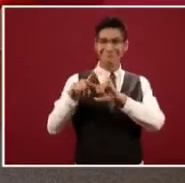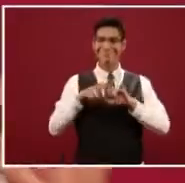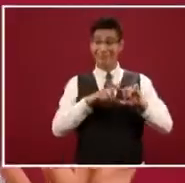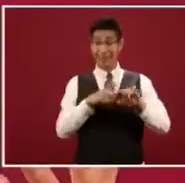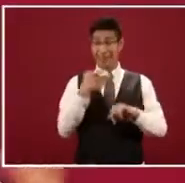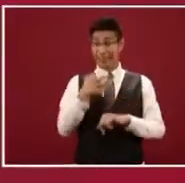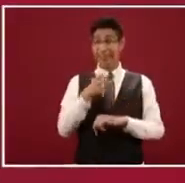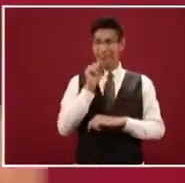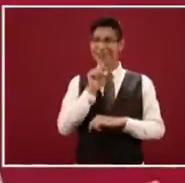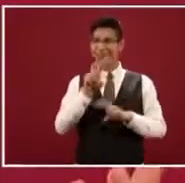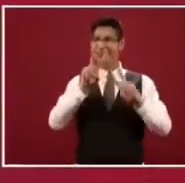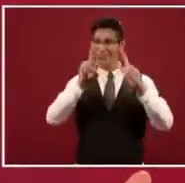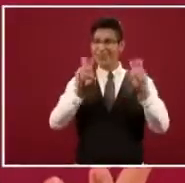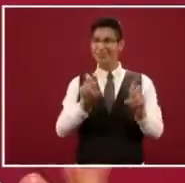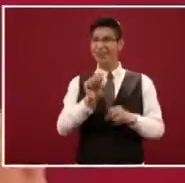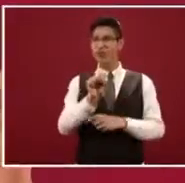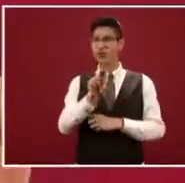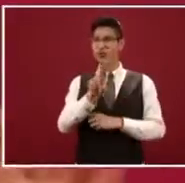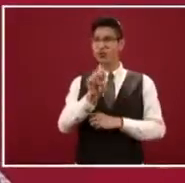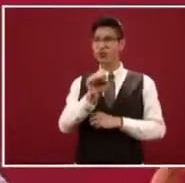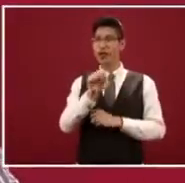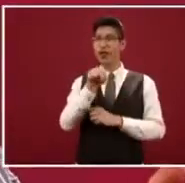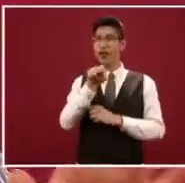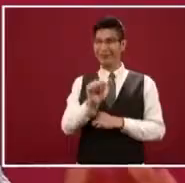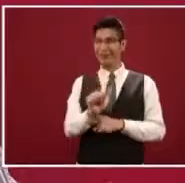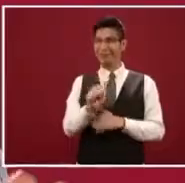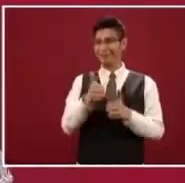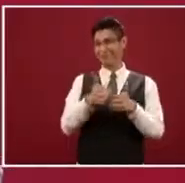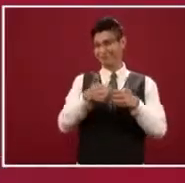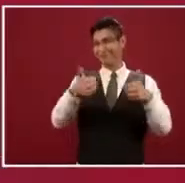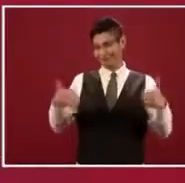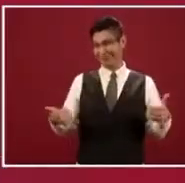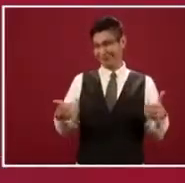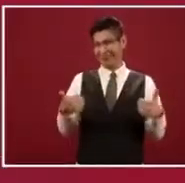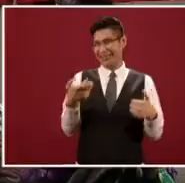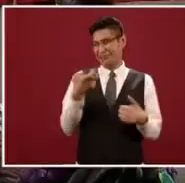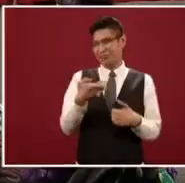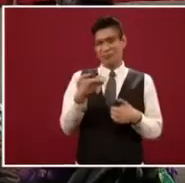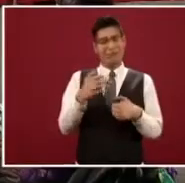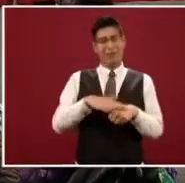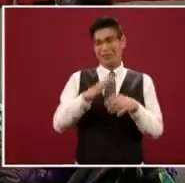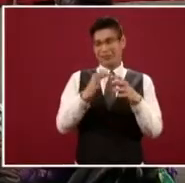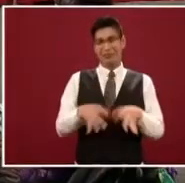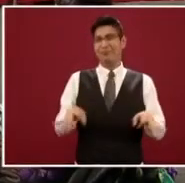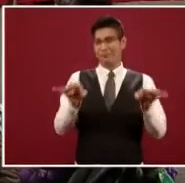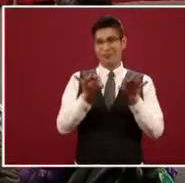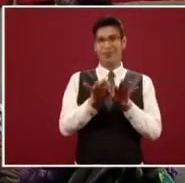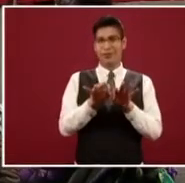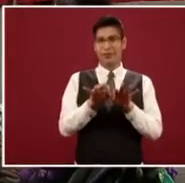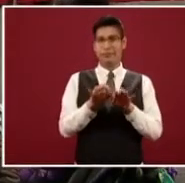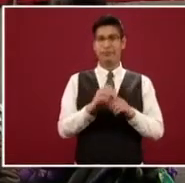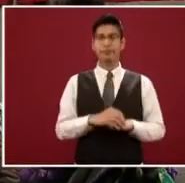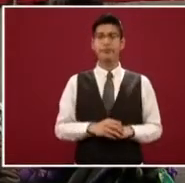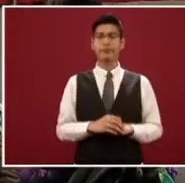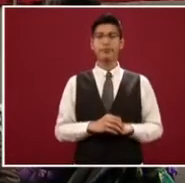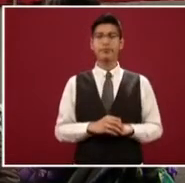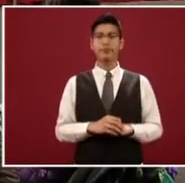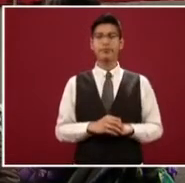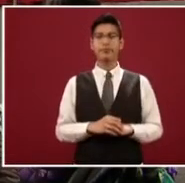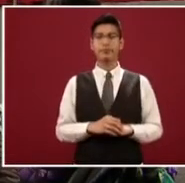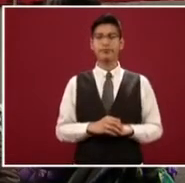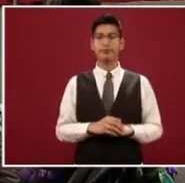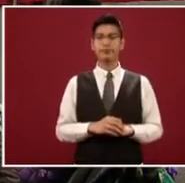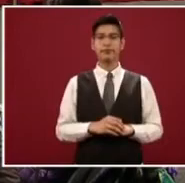todas invocamos a su sana distancia para mantener esa sana distancia. El otro